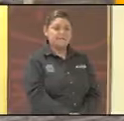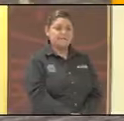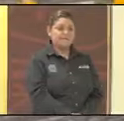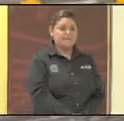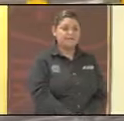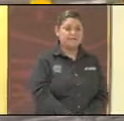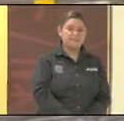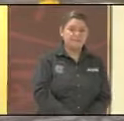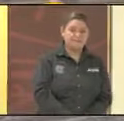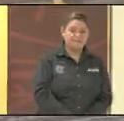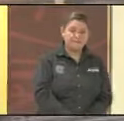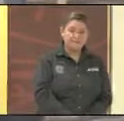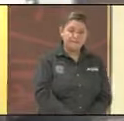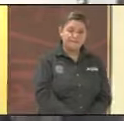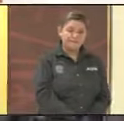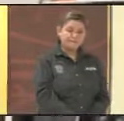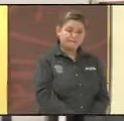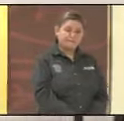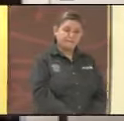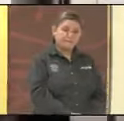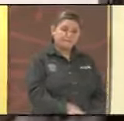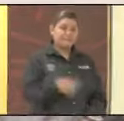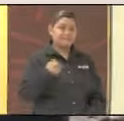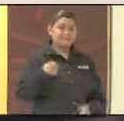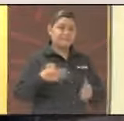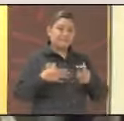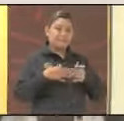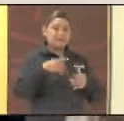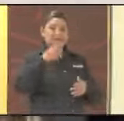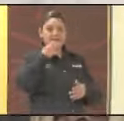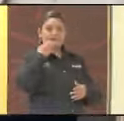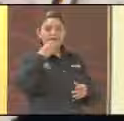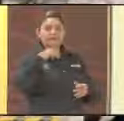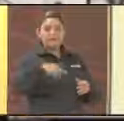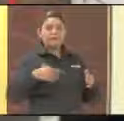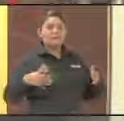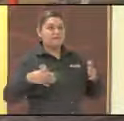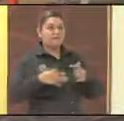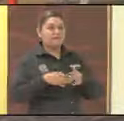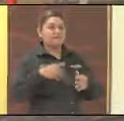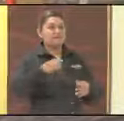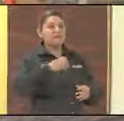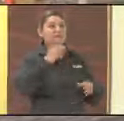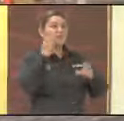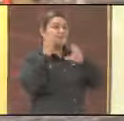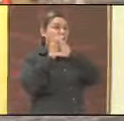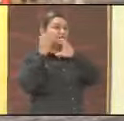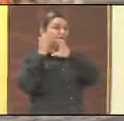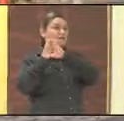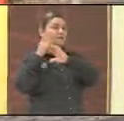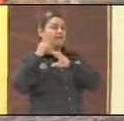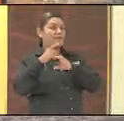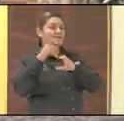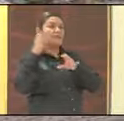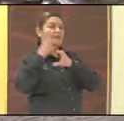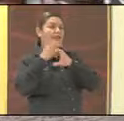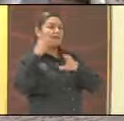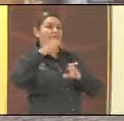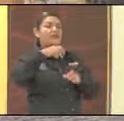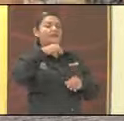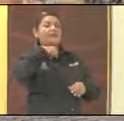Miren, ahorita se va a mover, va a decir, aquí va una base, presidente, pero aquí va a pasar los camiones de la recolectora de la basura, ya pasó